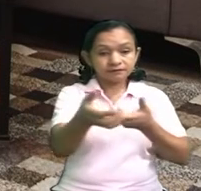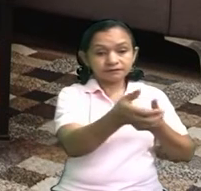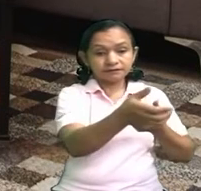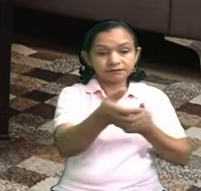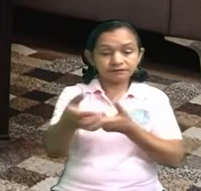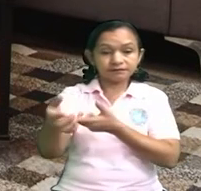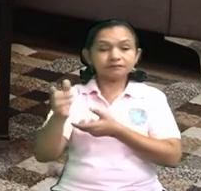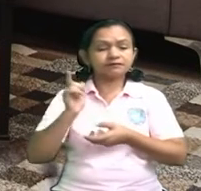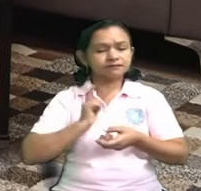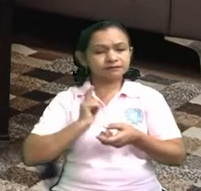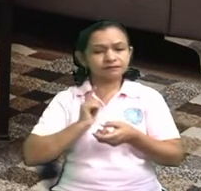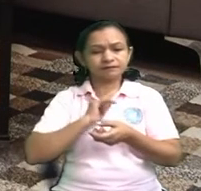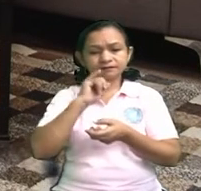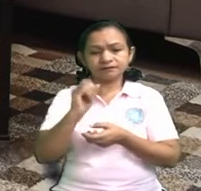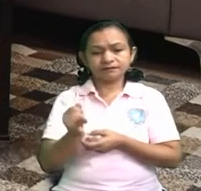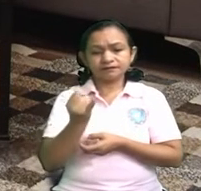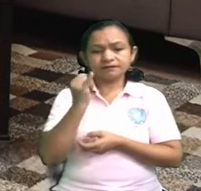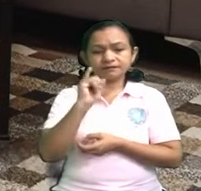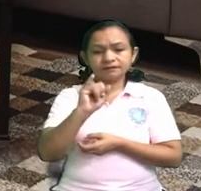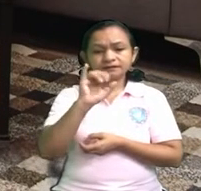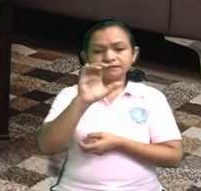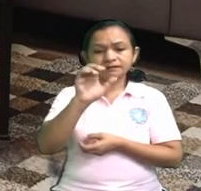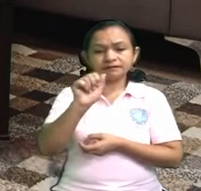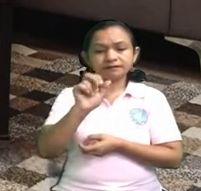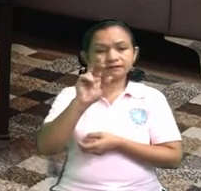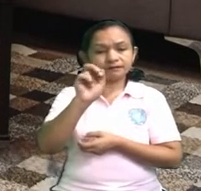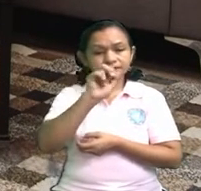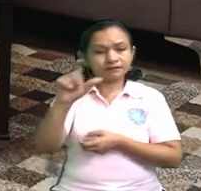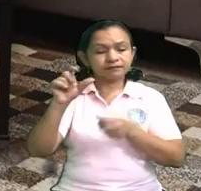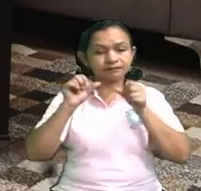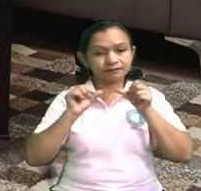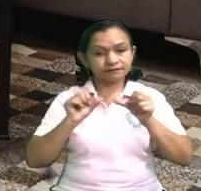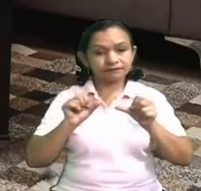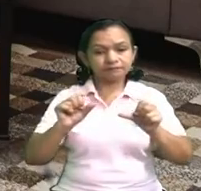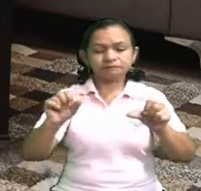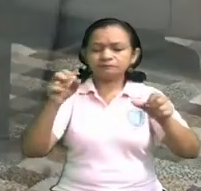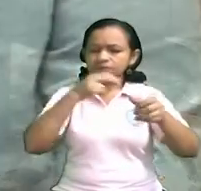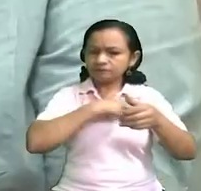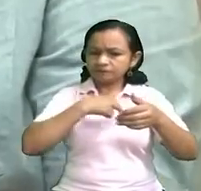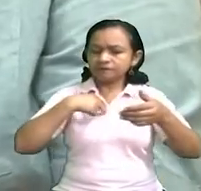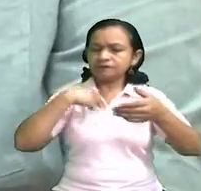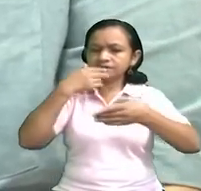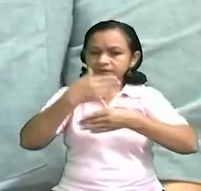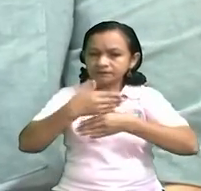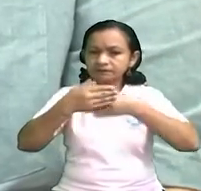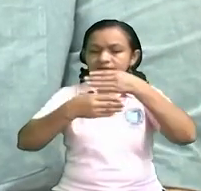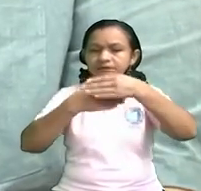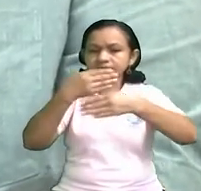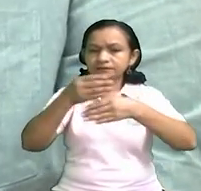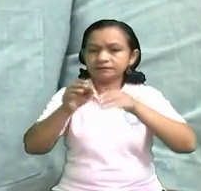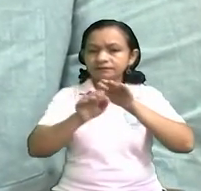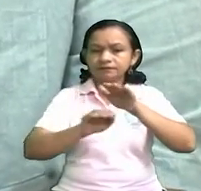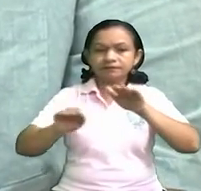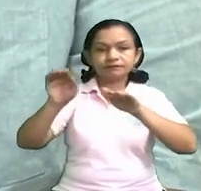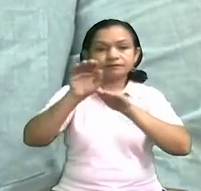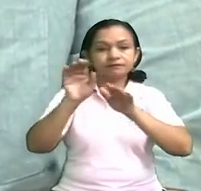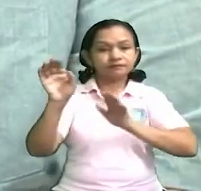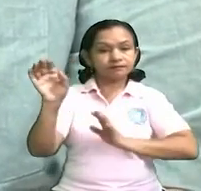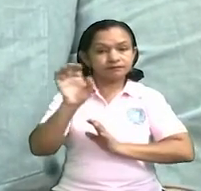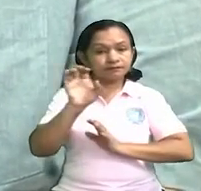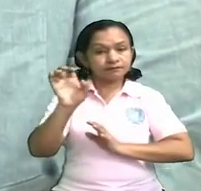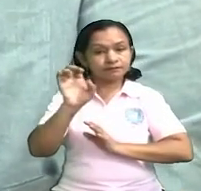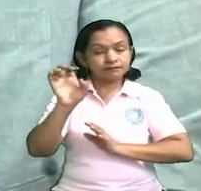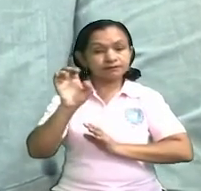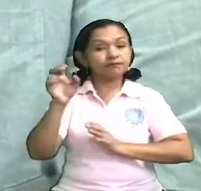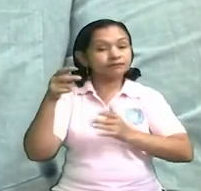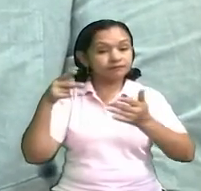vamos a tener en el Jicaral. Y seguimos en ofensiva. Ya para el mes de enero